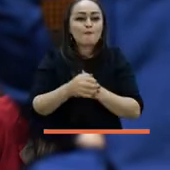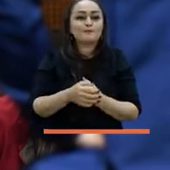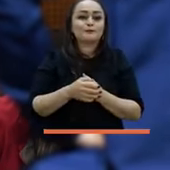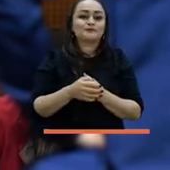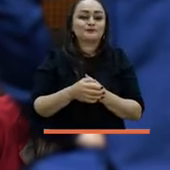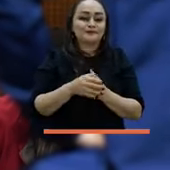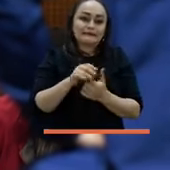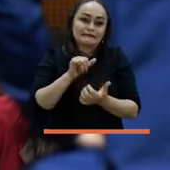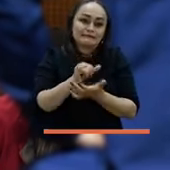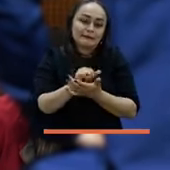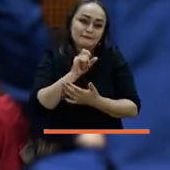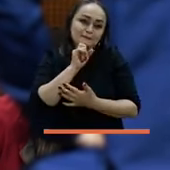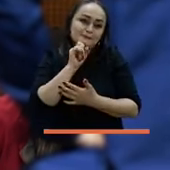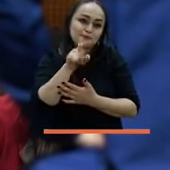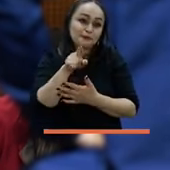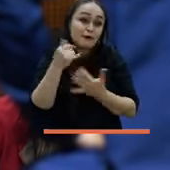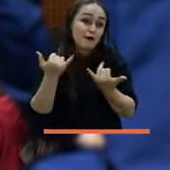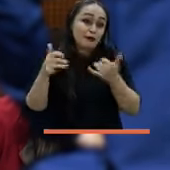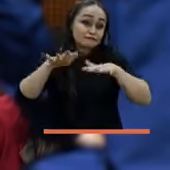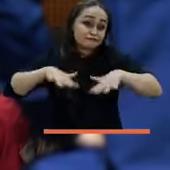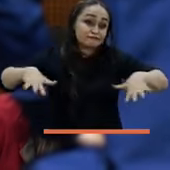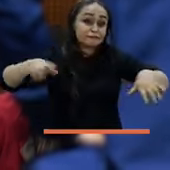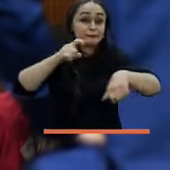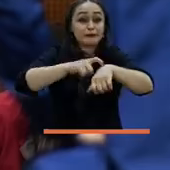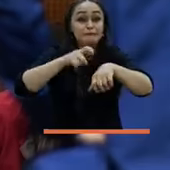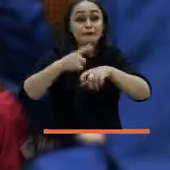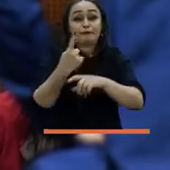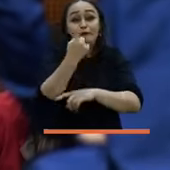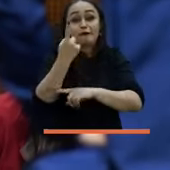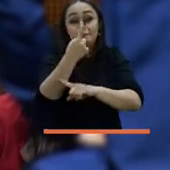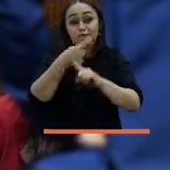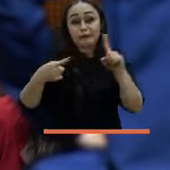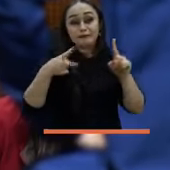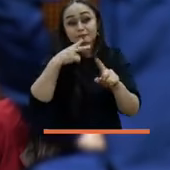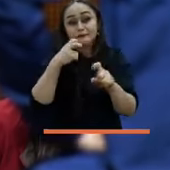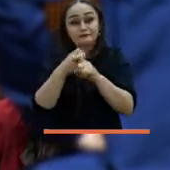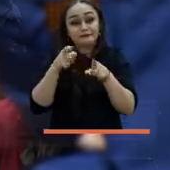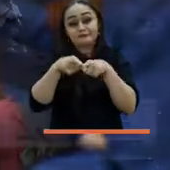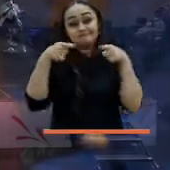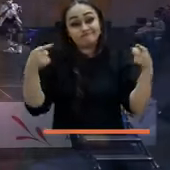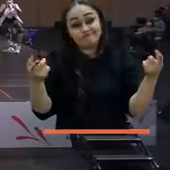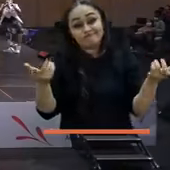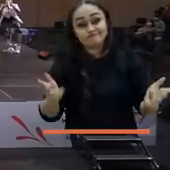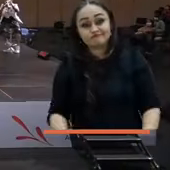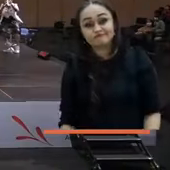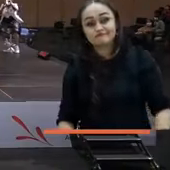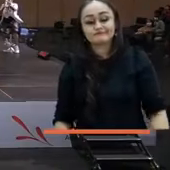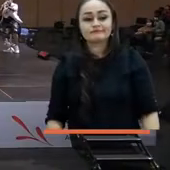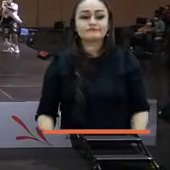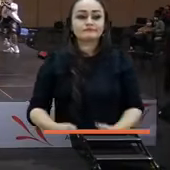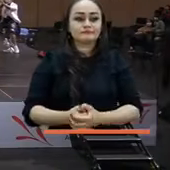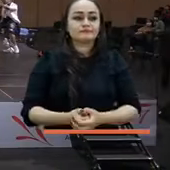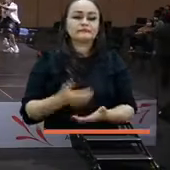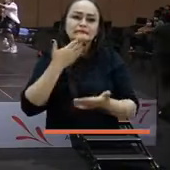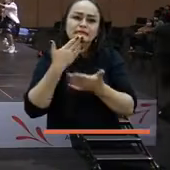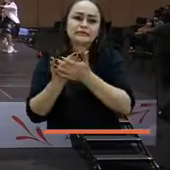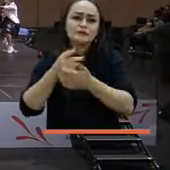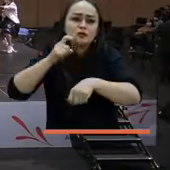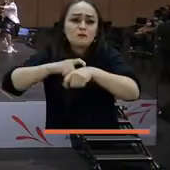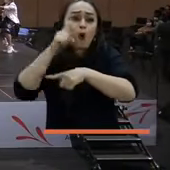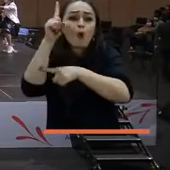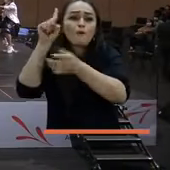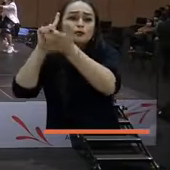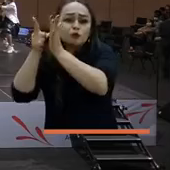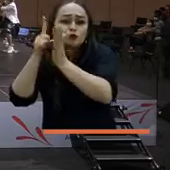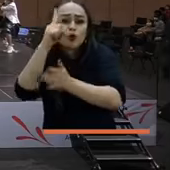también es imposible en un espacio y una hora y media nombrarlas todas muchas gracias gracias a ti bueno quiero un minuto un minuto o